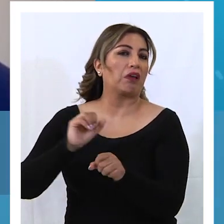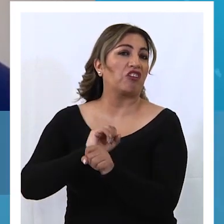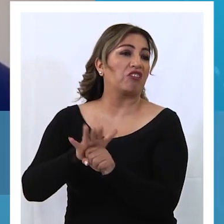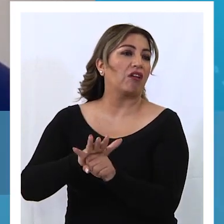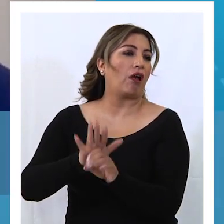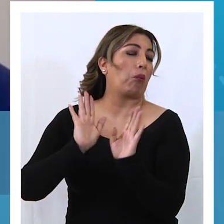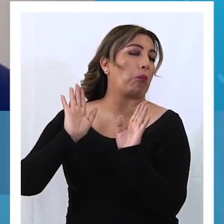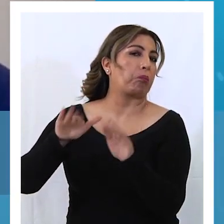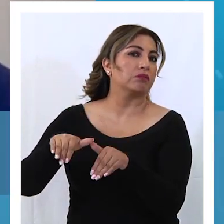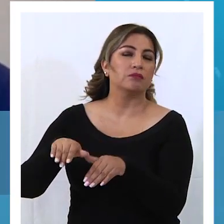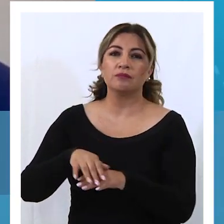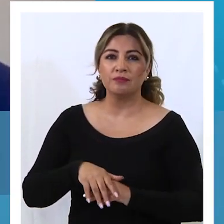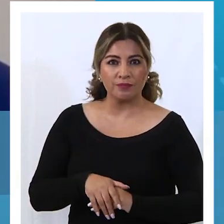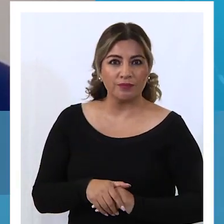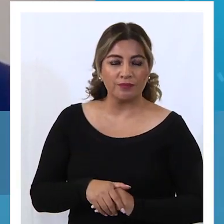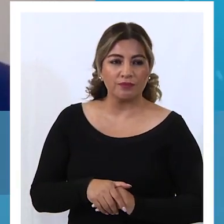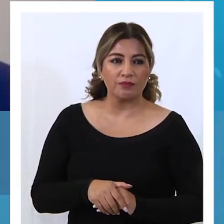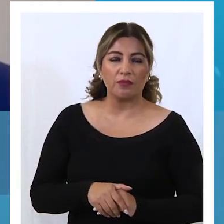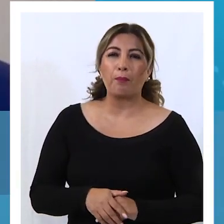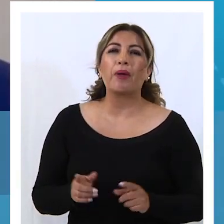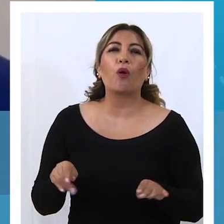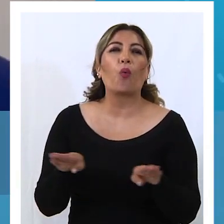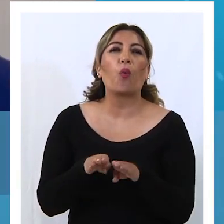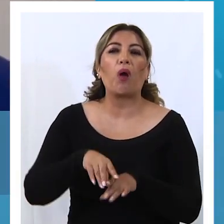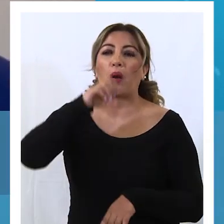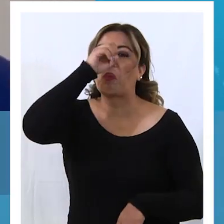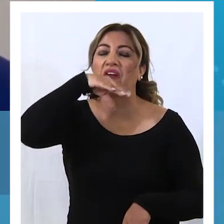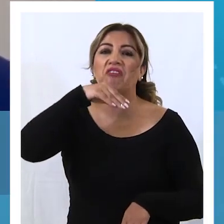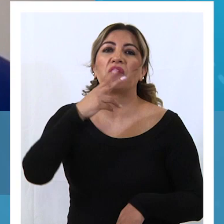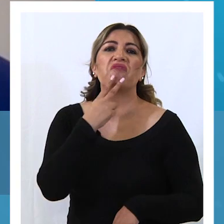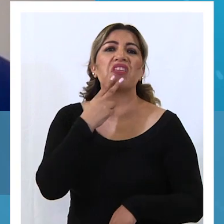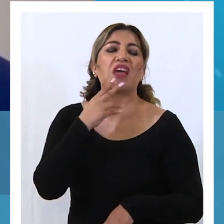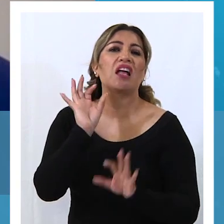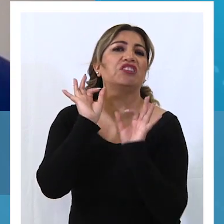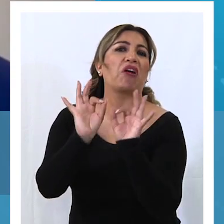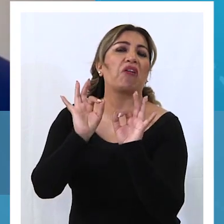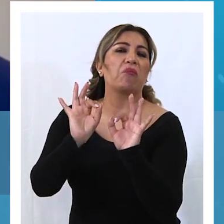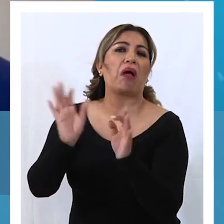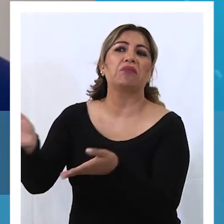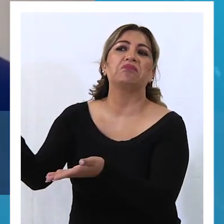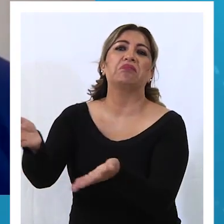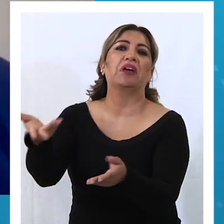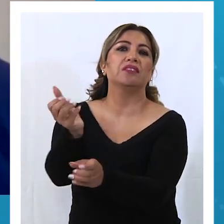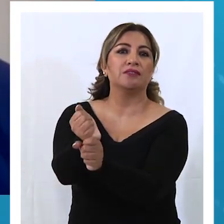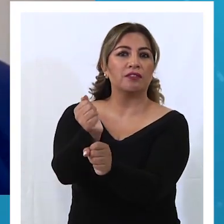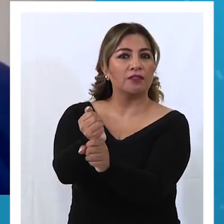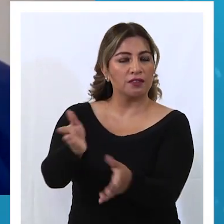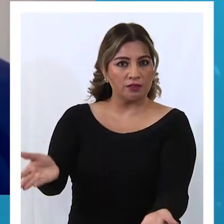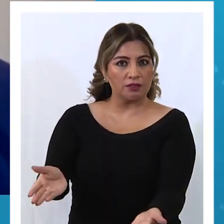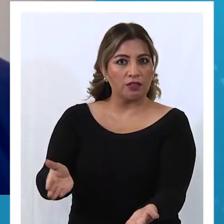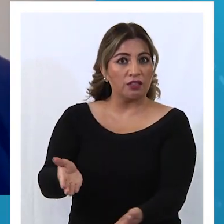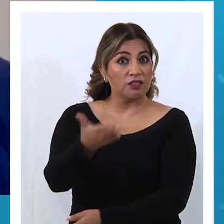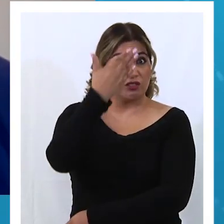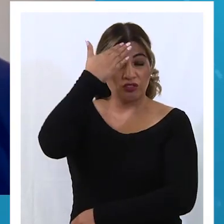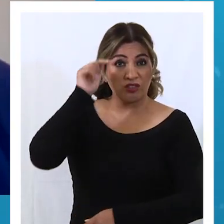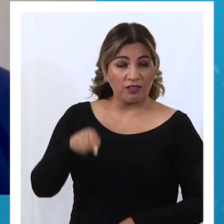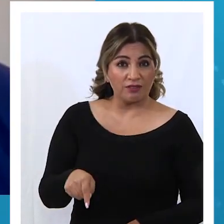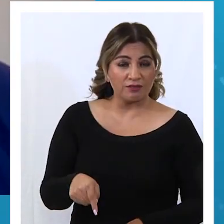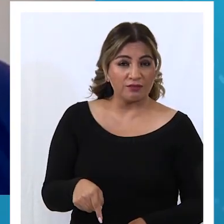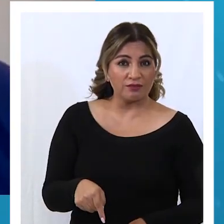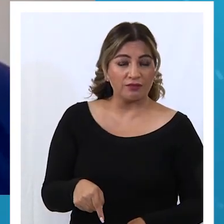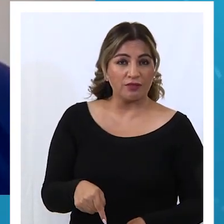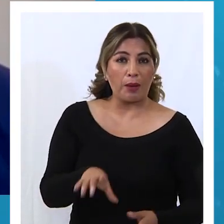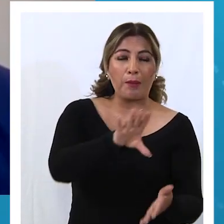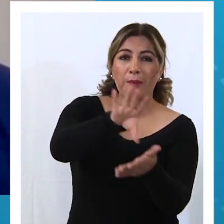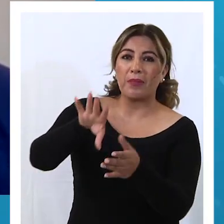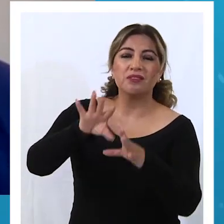virus. Decir, ok, es un resfrío, hay que hacer la vida con normalidad. Yo creo que al final la mayoría